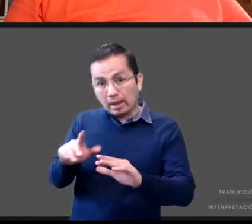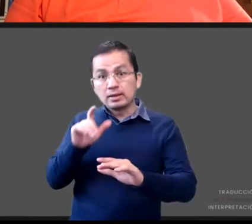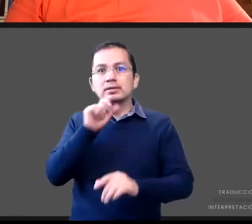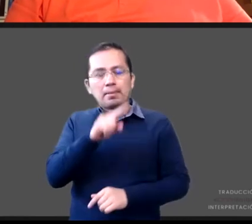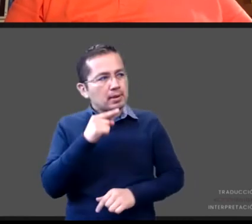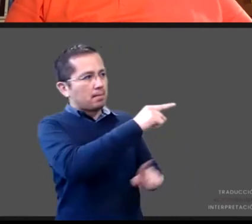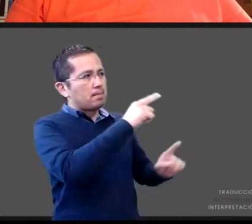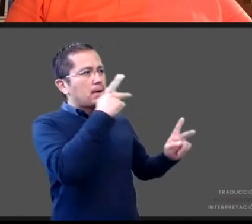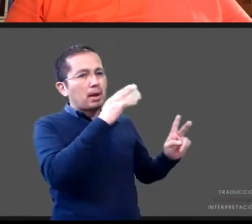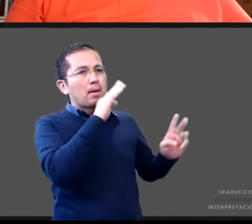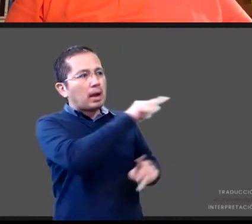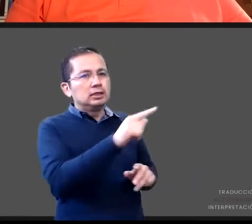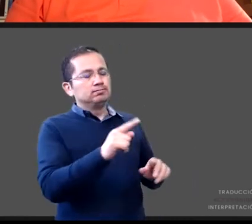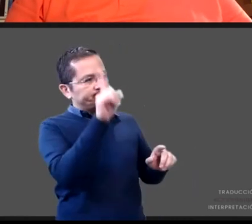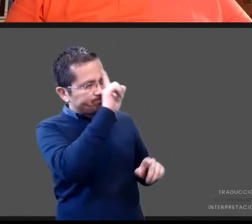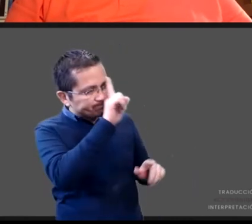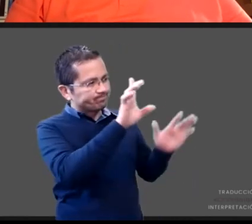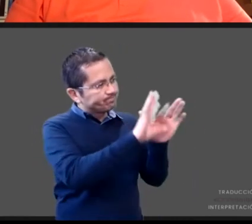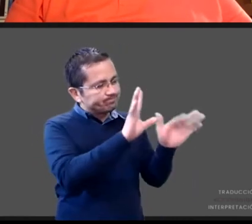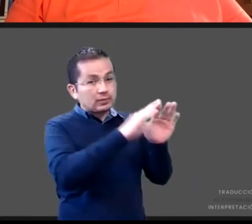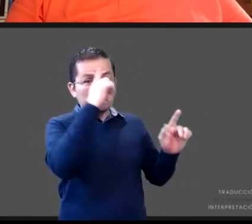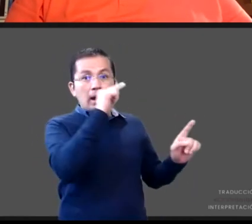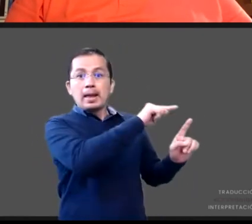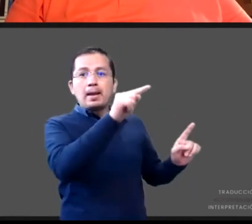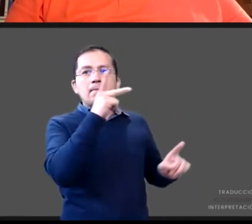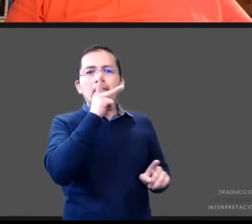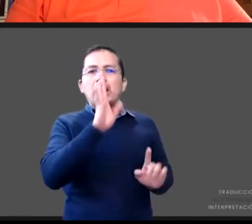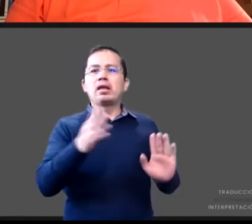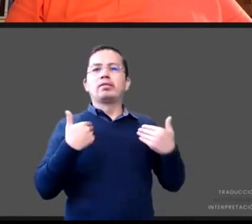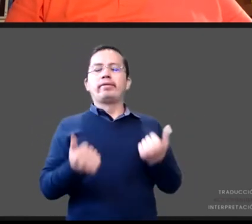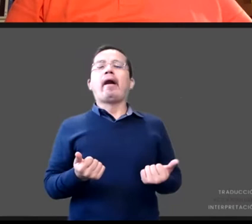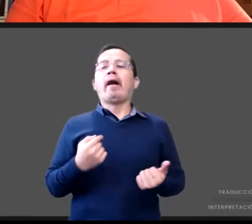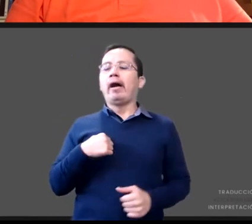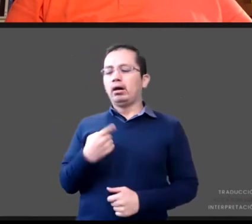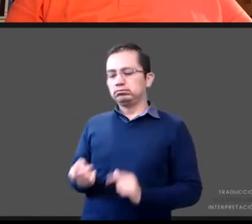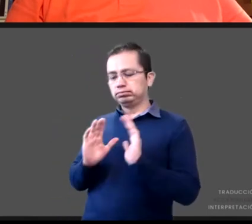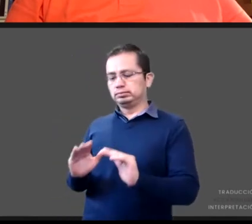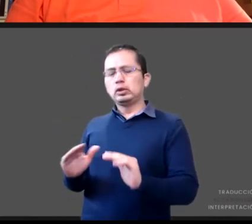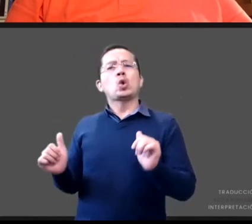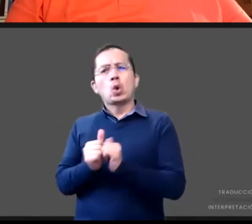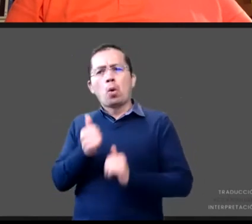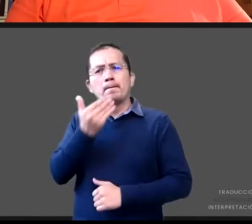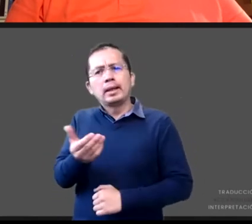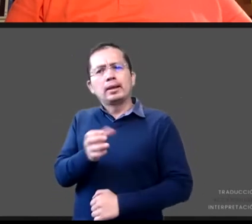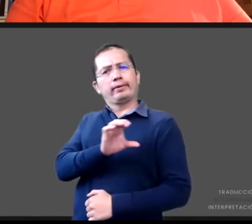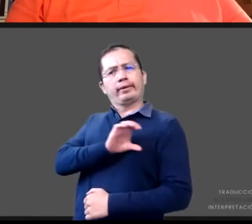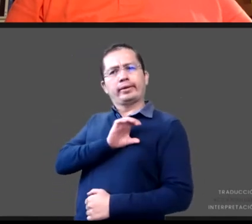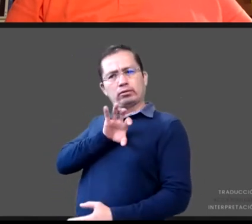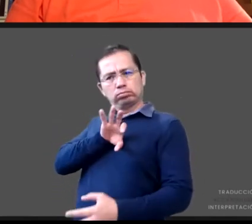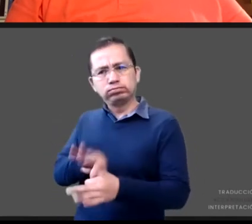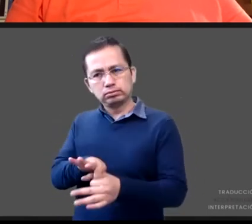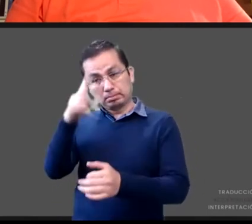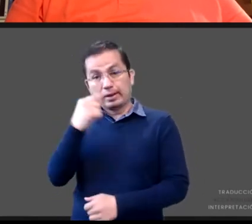O sea, que lo aprendan los padres, obtengan las herramientas, y de manera natural será un aprendizaje de las niñas y los niños.